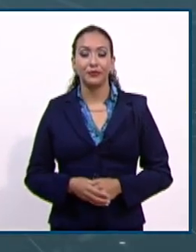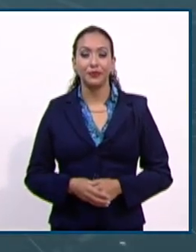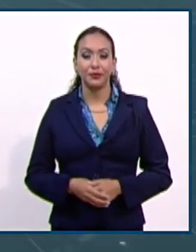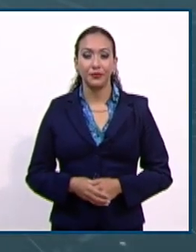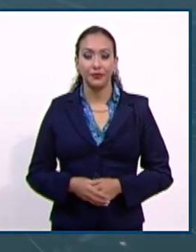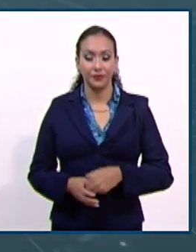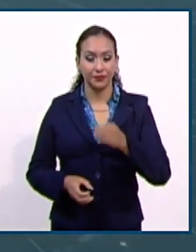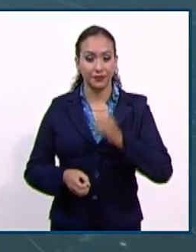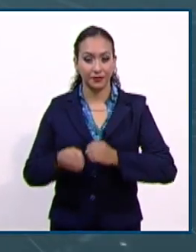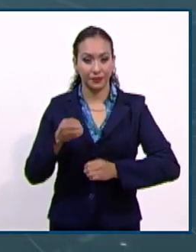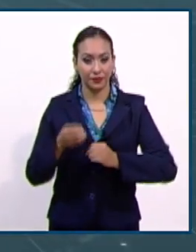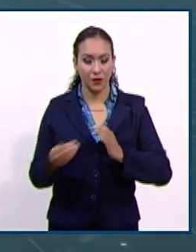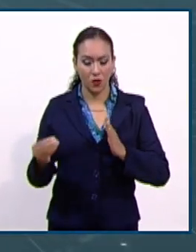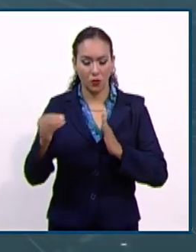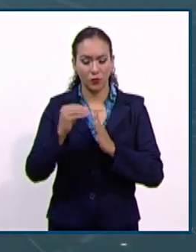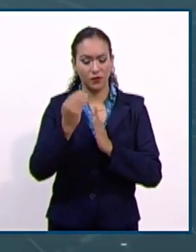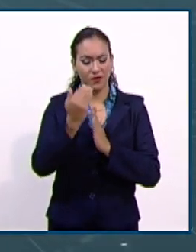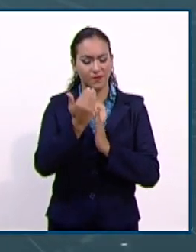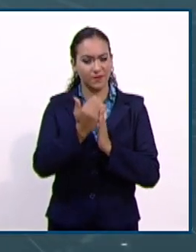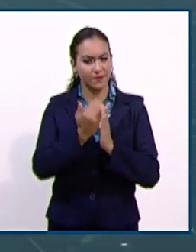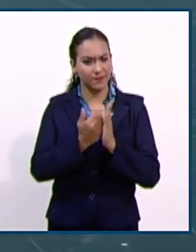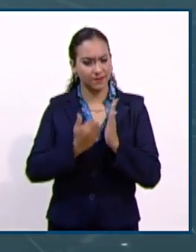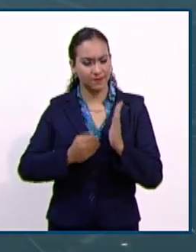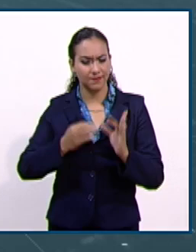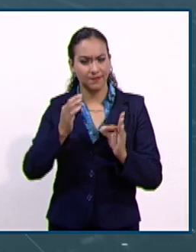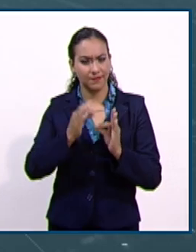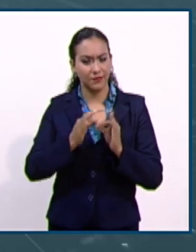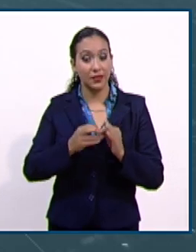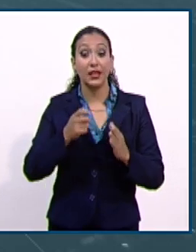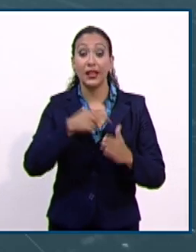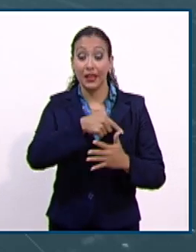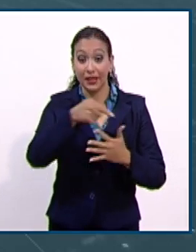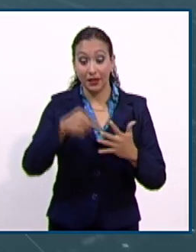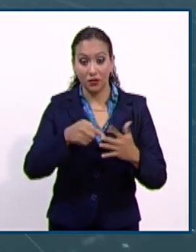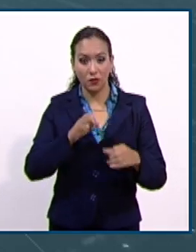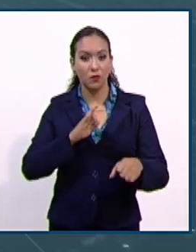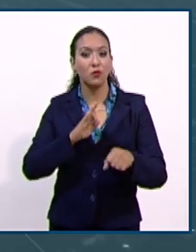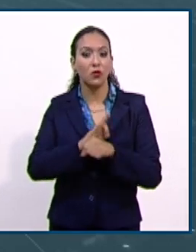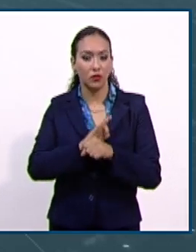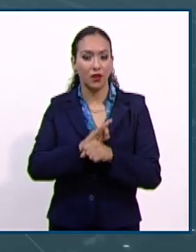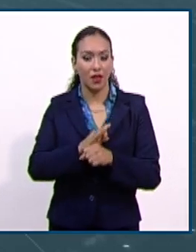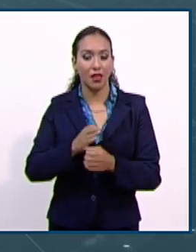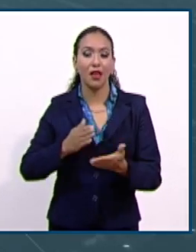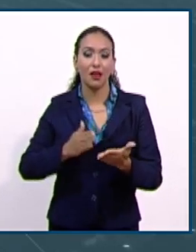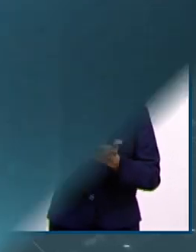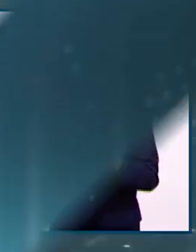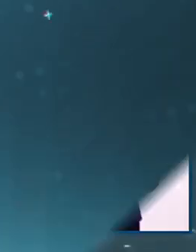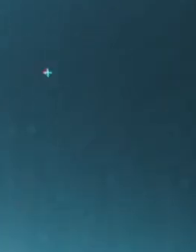La Corte ha fijado criterios que protegen el derecho a un medio ambiente sano.